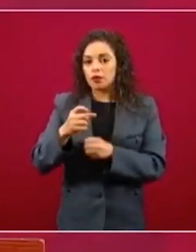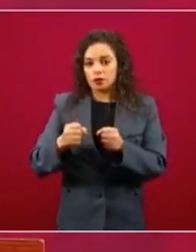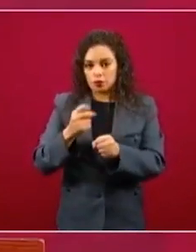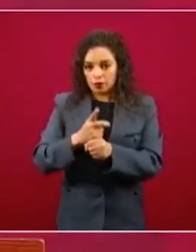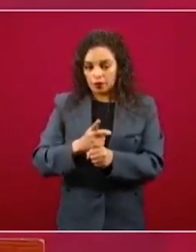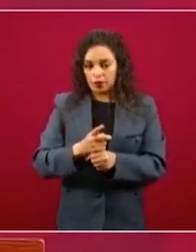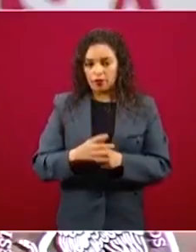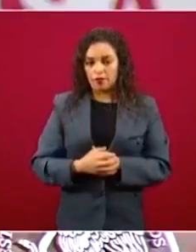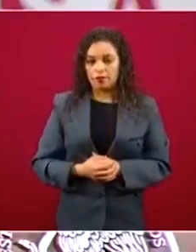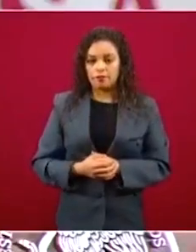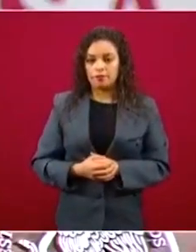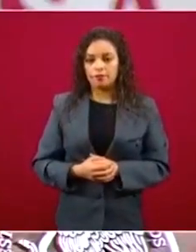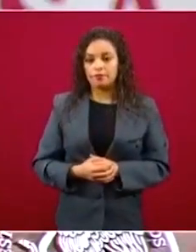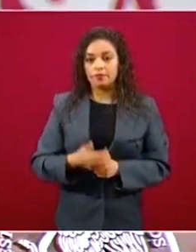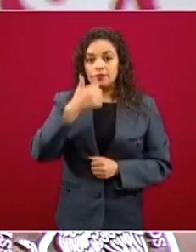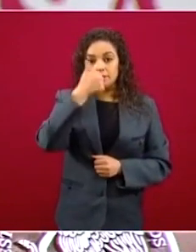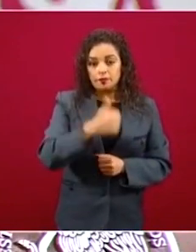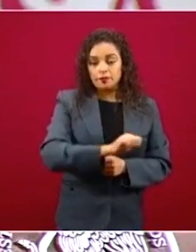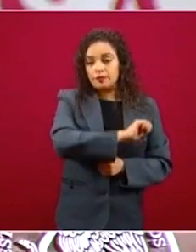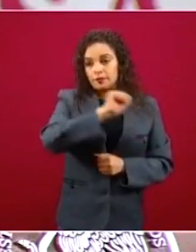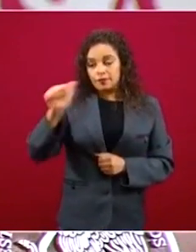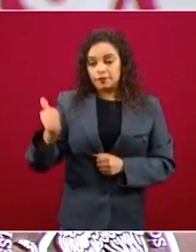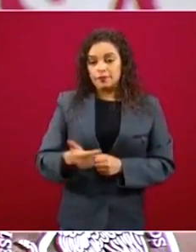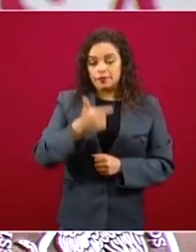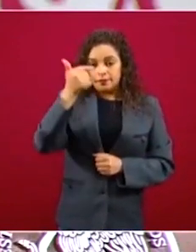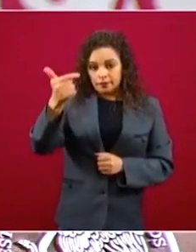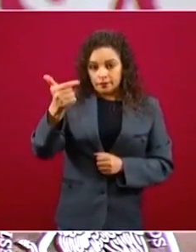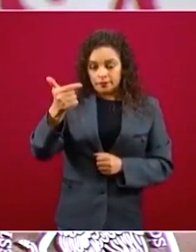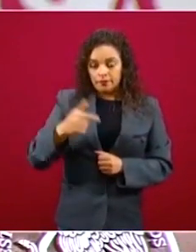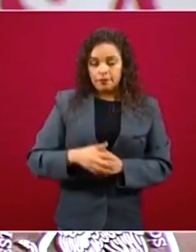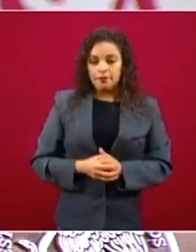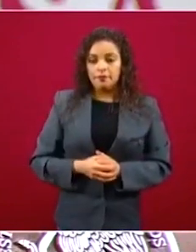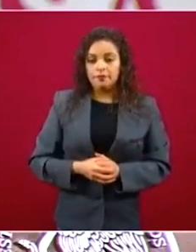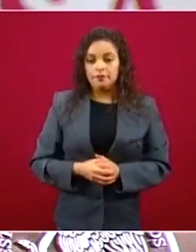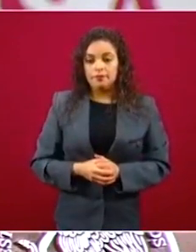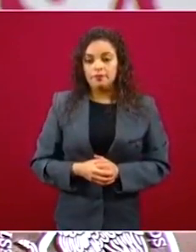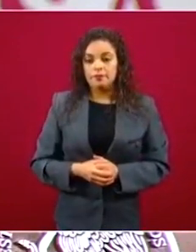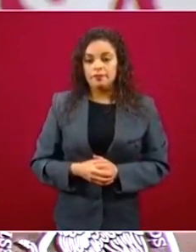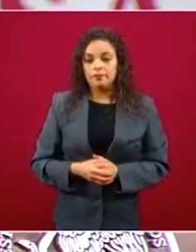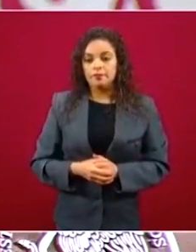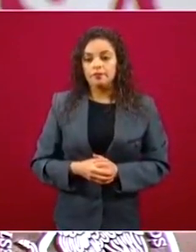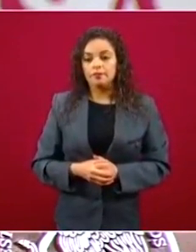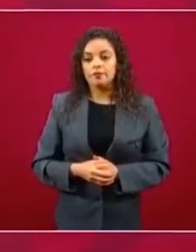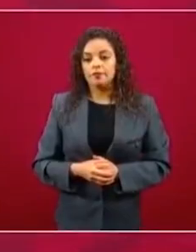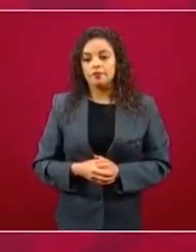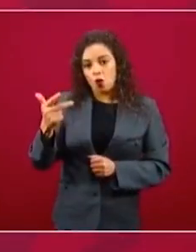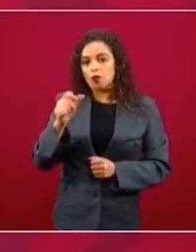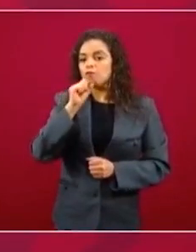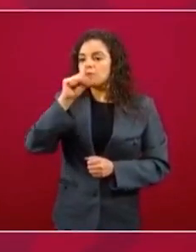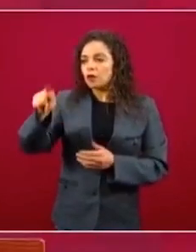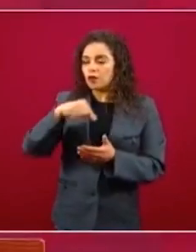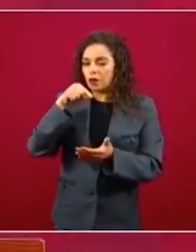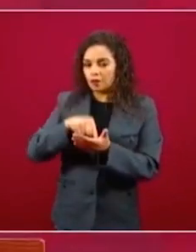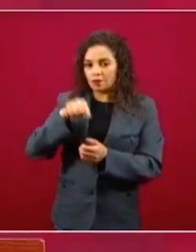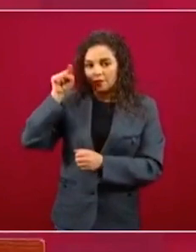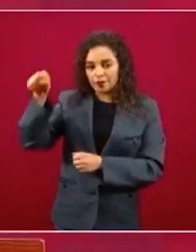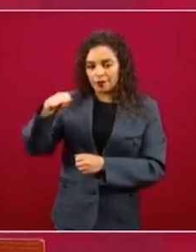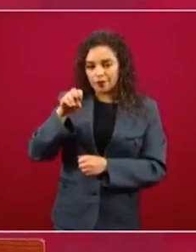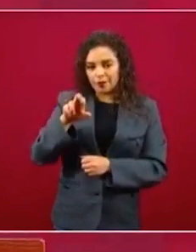de 6 a 7 de 7 a 8 también en media edad